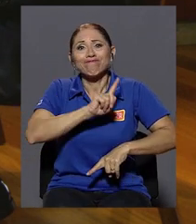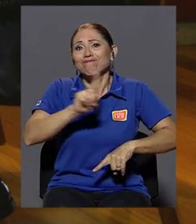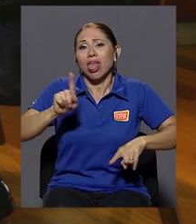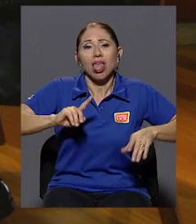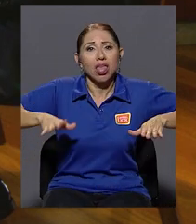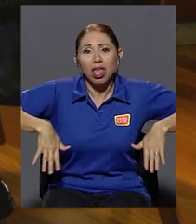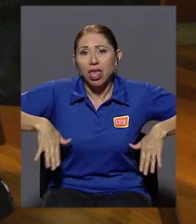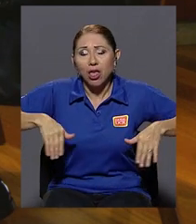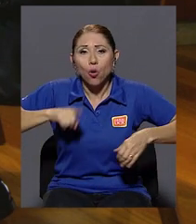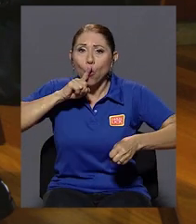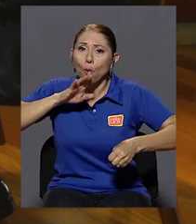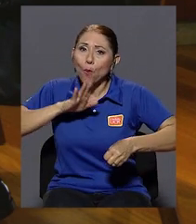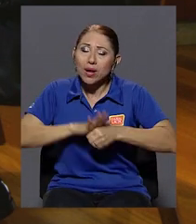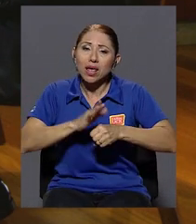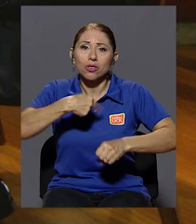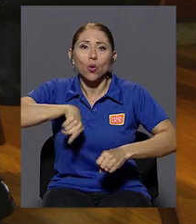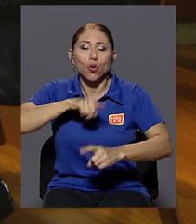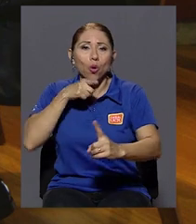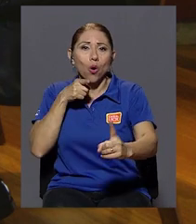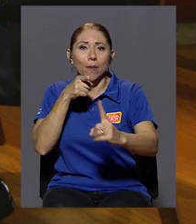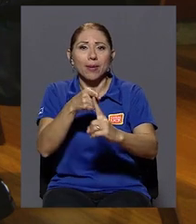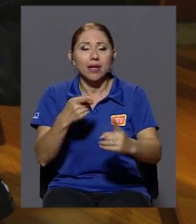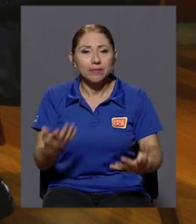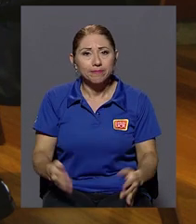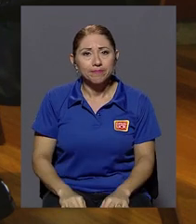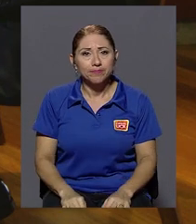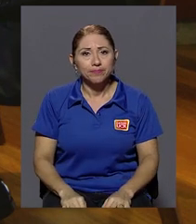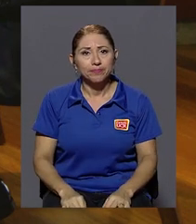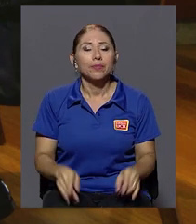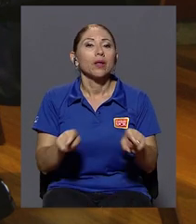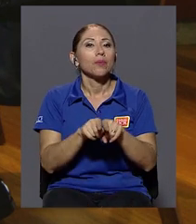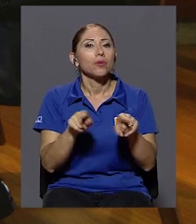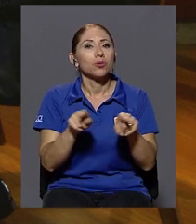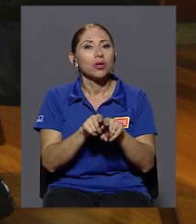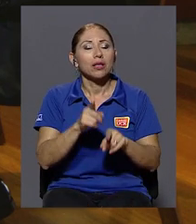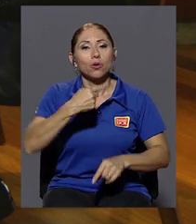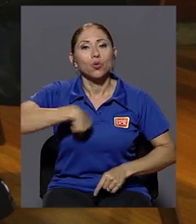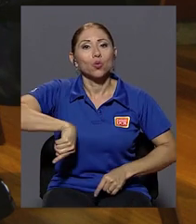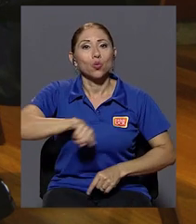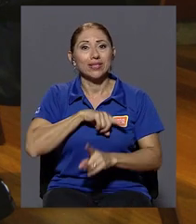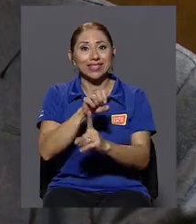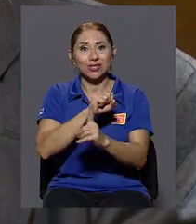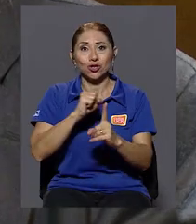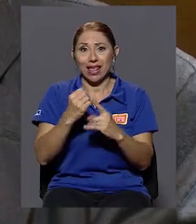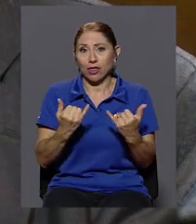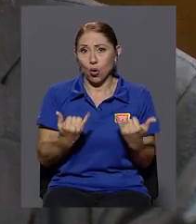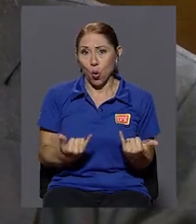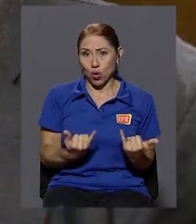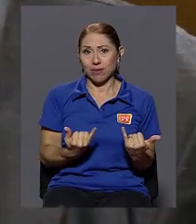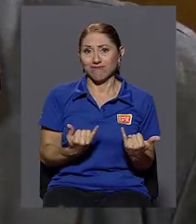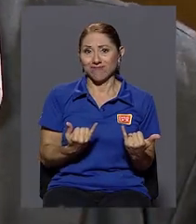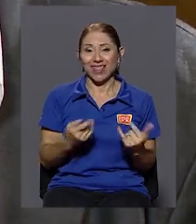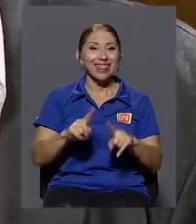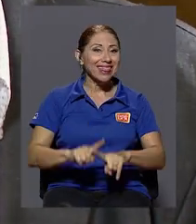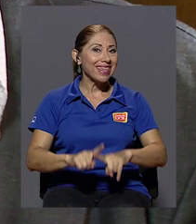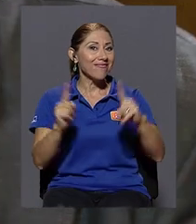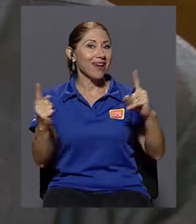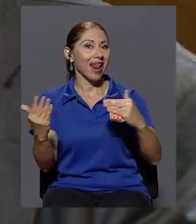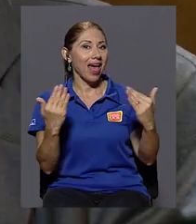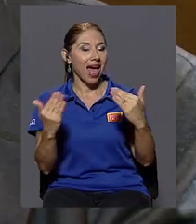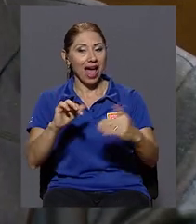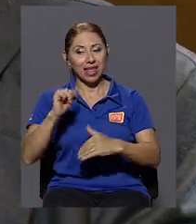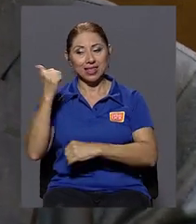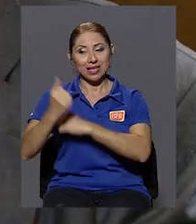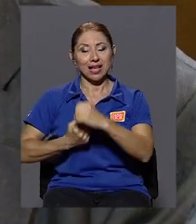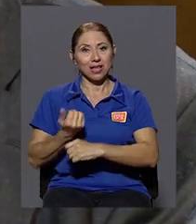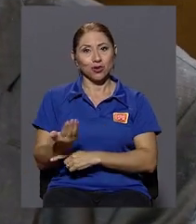no estaremos cumpliendo con nuestra misión, con nuestro objetivo. Por otro lado, nuestra sociedad hoy, a diferencia de lo que pasaba hace 10